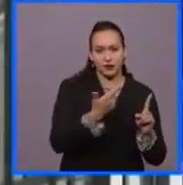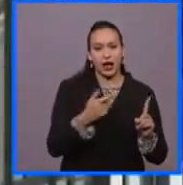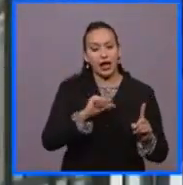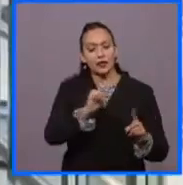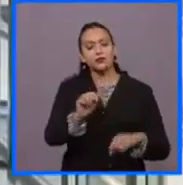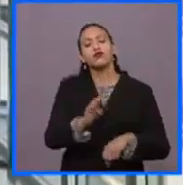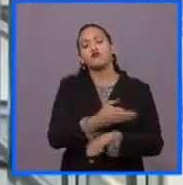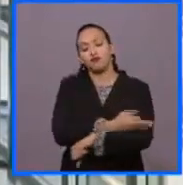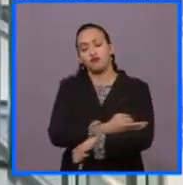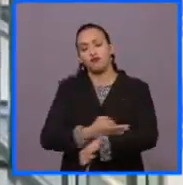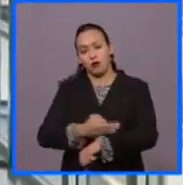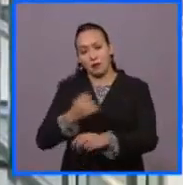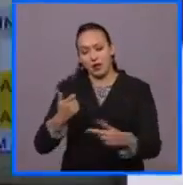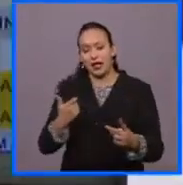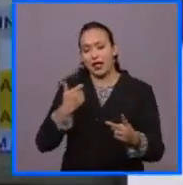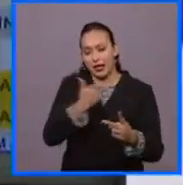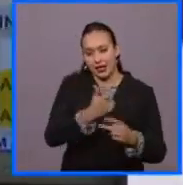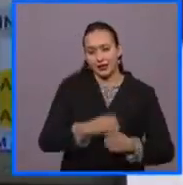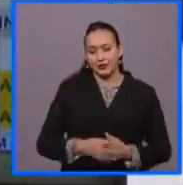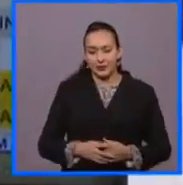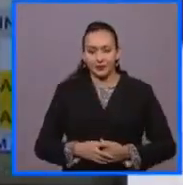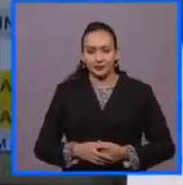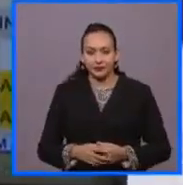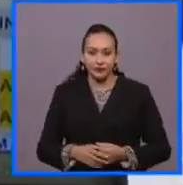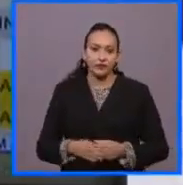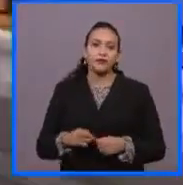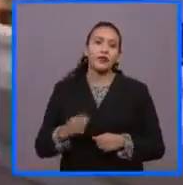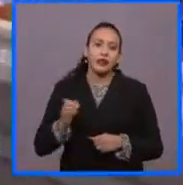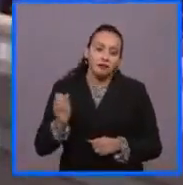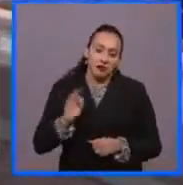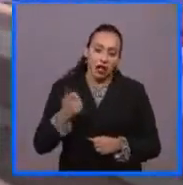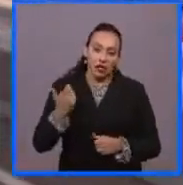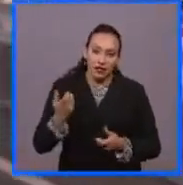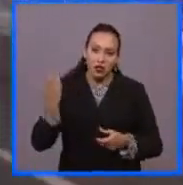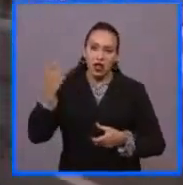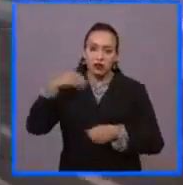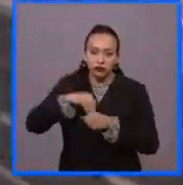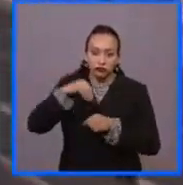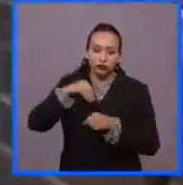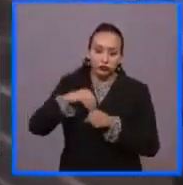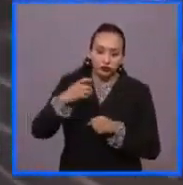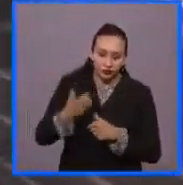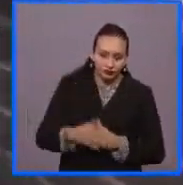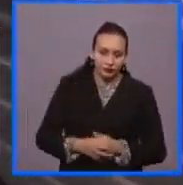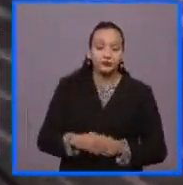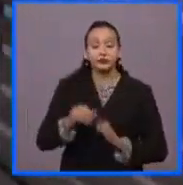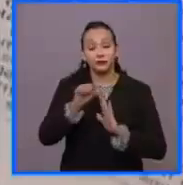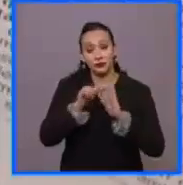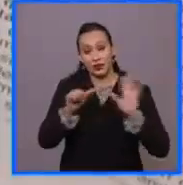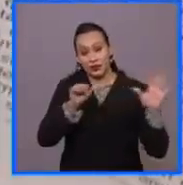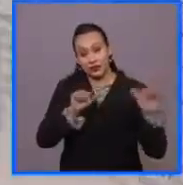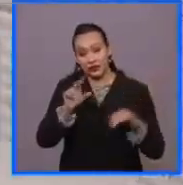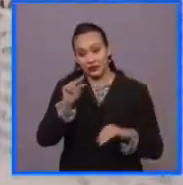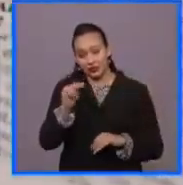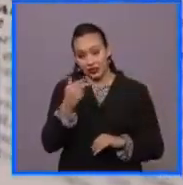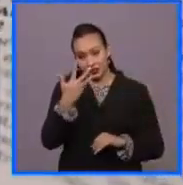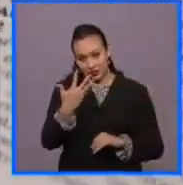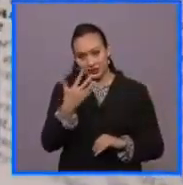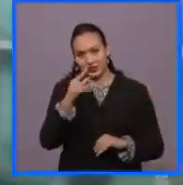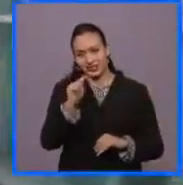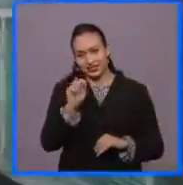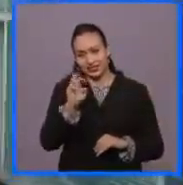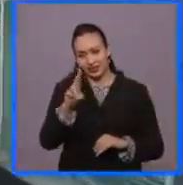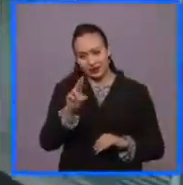cuenta individual del sistema de ahorro para el retiro. La sala explicó que, de acuerdo con el artículo 685